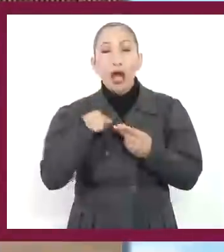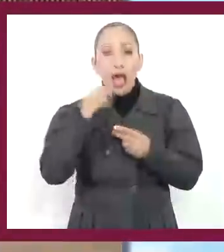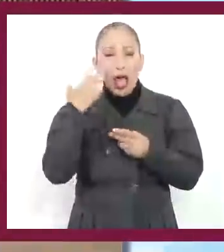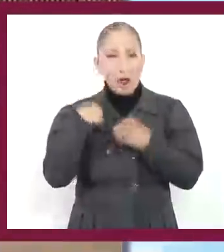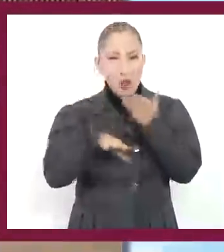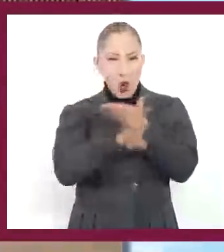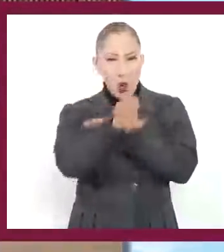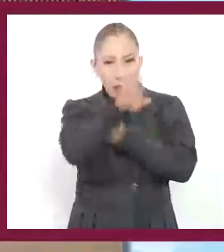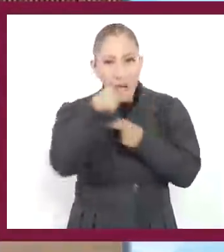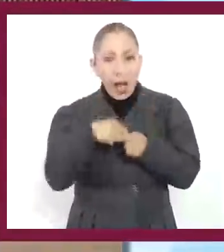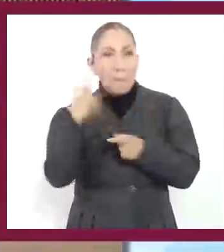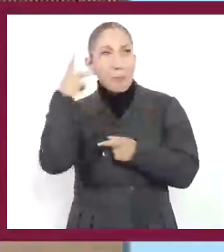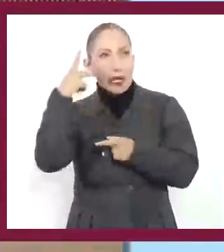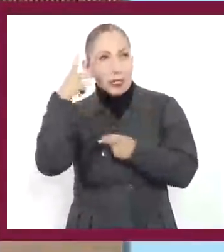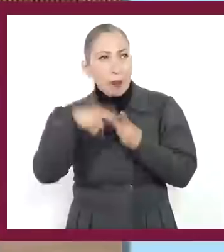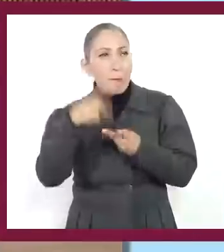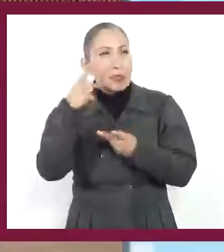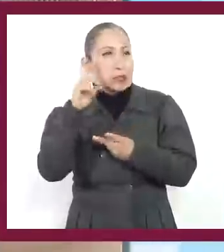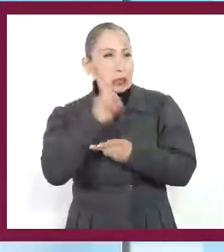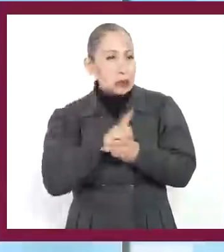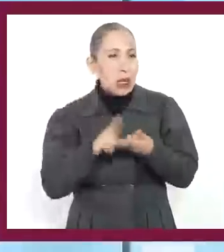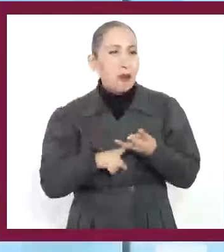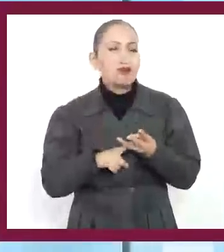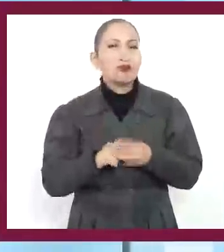bruja, los príncipes, las princesas.